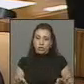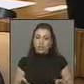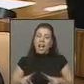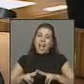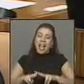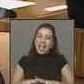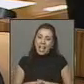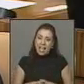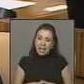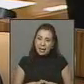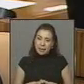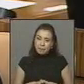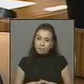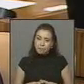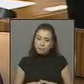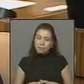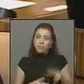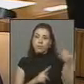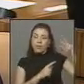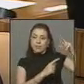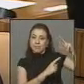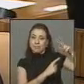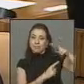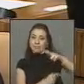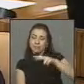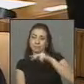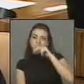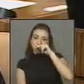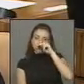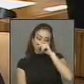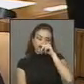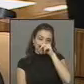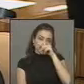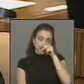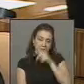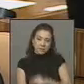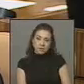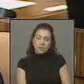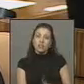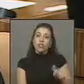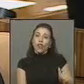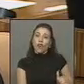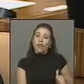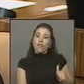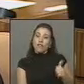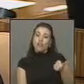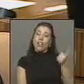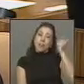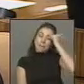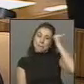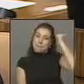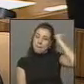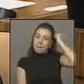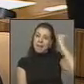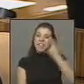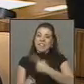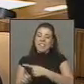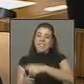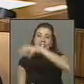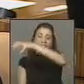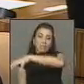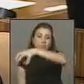herramientas y helicópteros. Y como siempre, los voluntarios de bomberos de las distintas